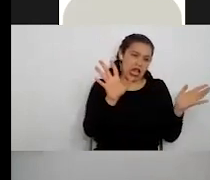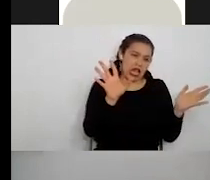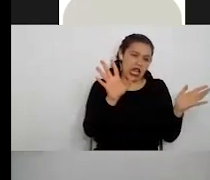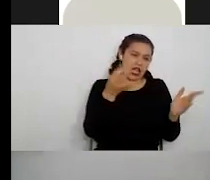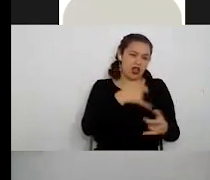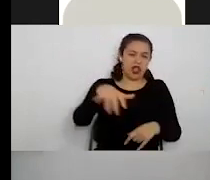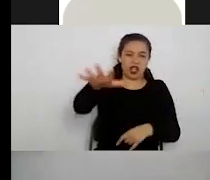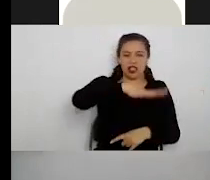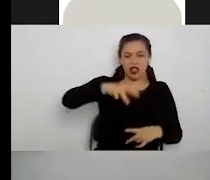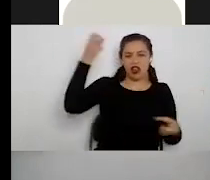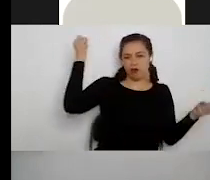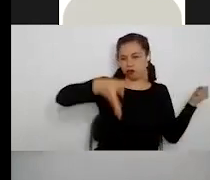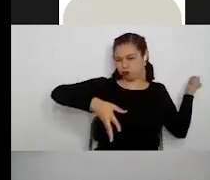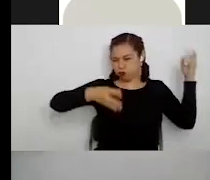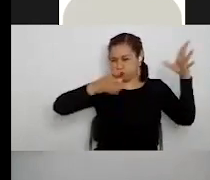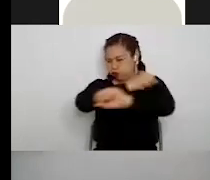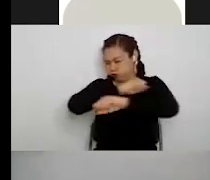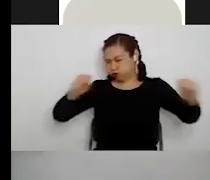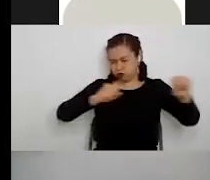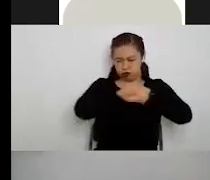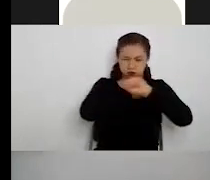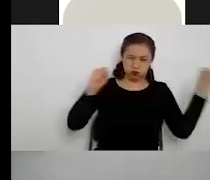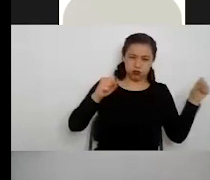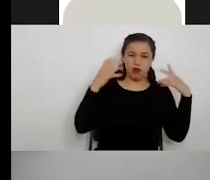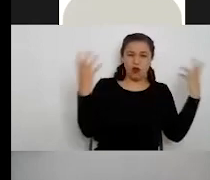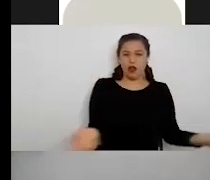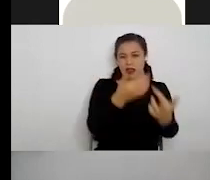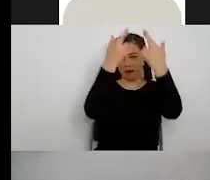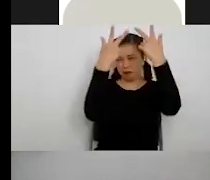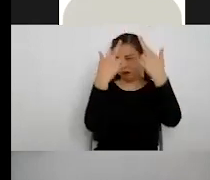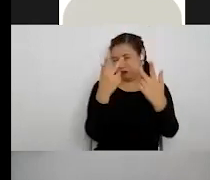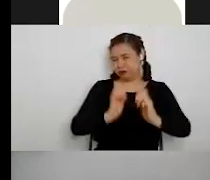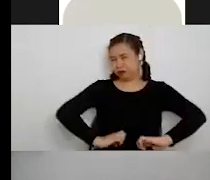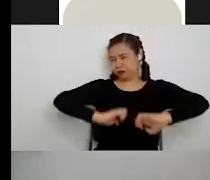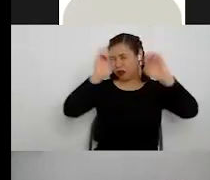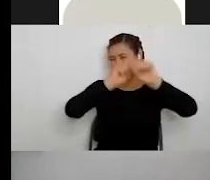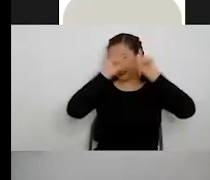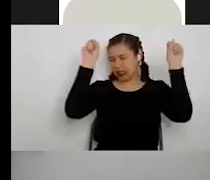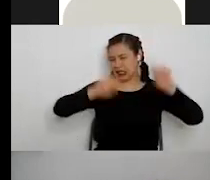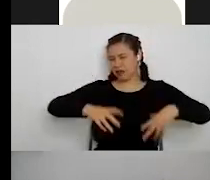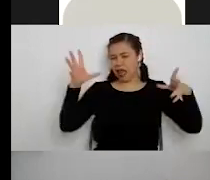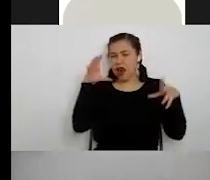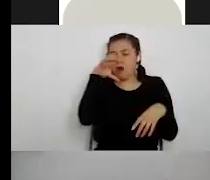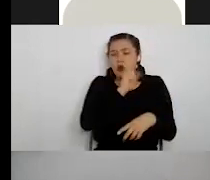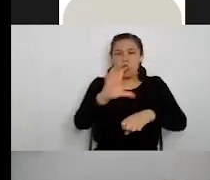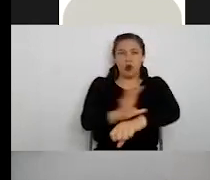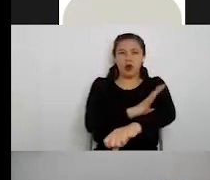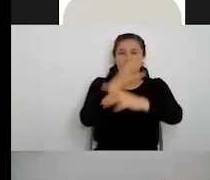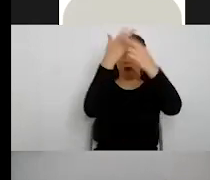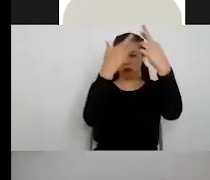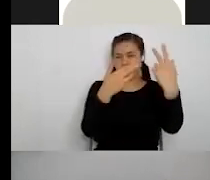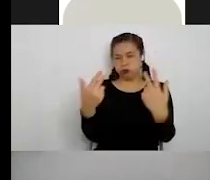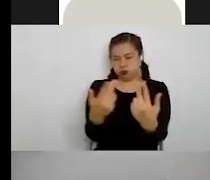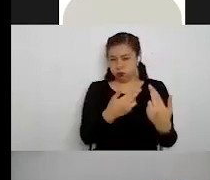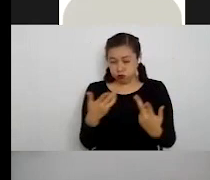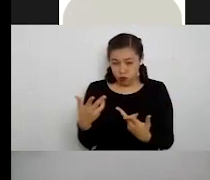zona de Ucrania y les ha quitado, destruido todos los sistemas de calefacción, de electricidad y demás, pensando